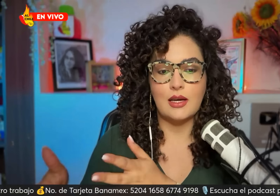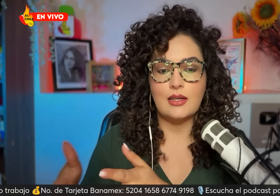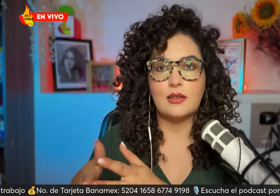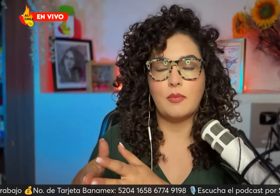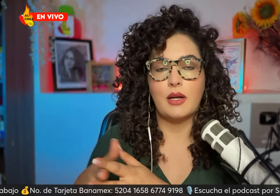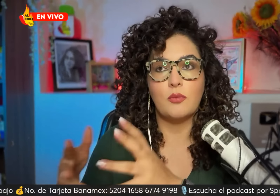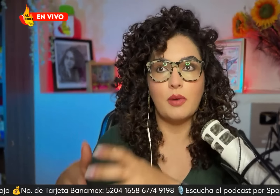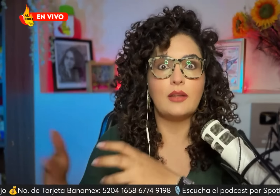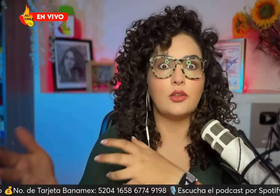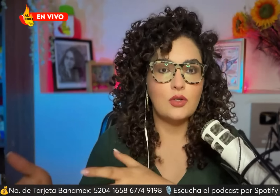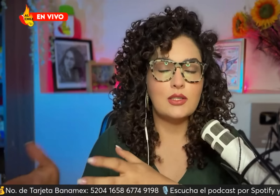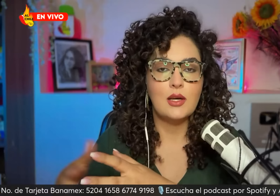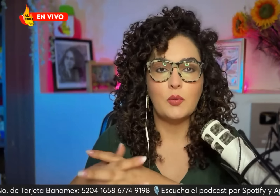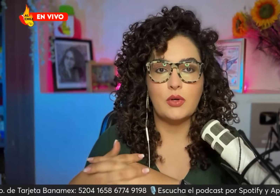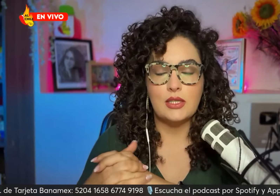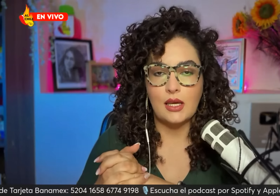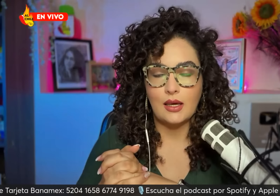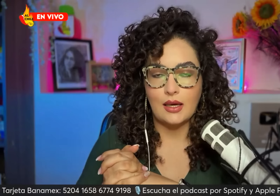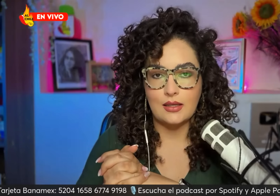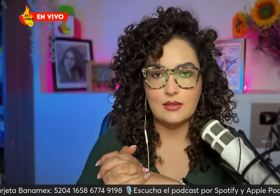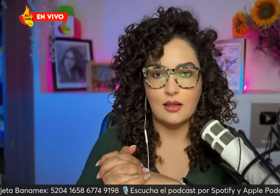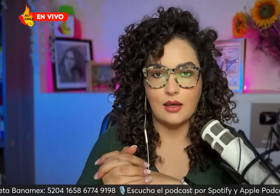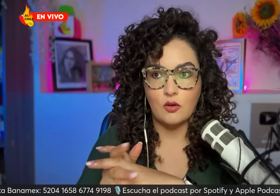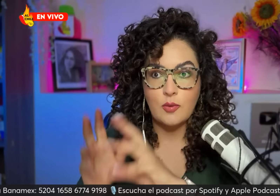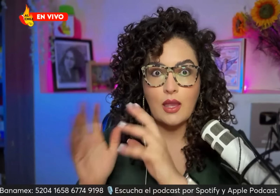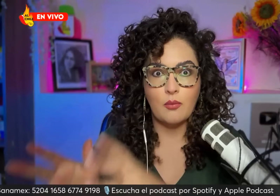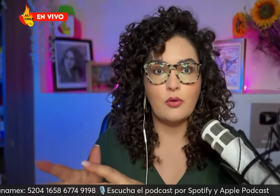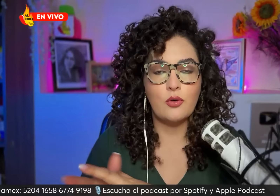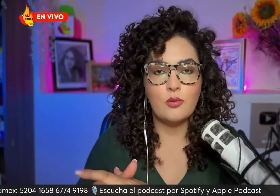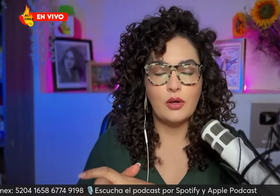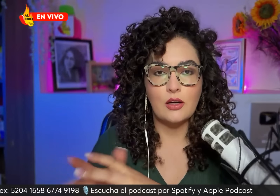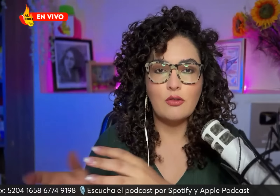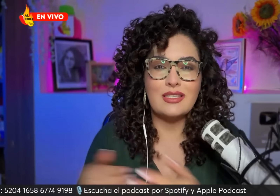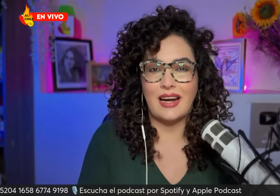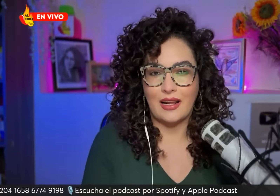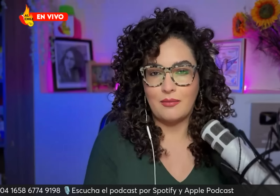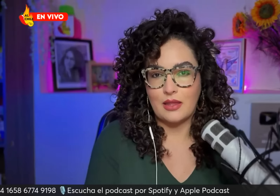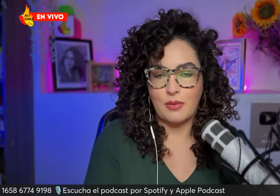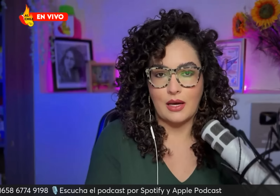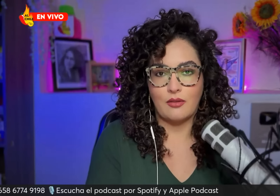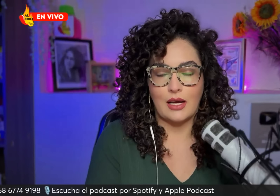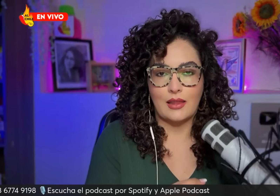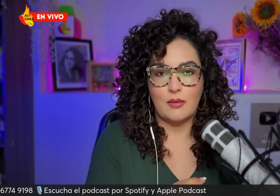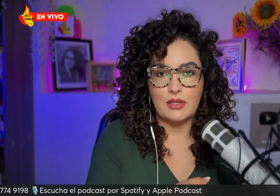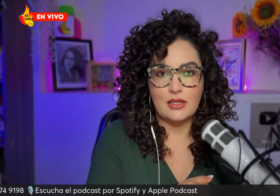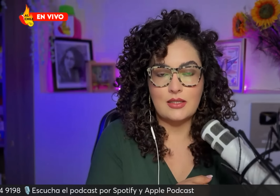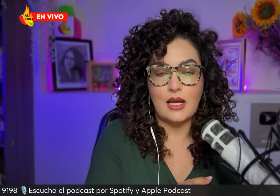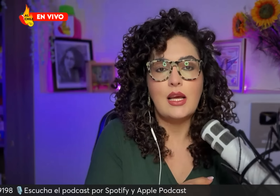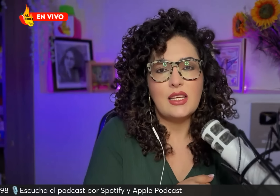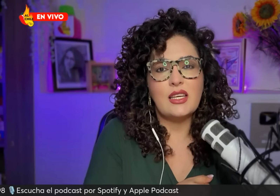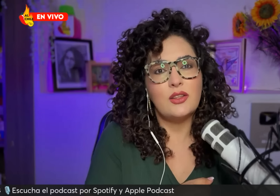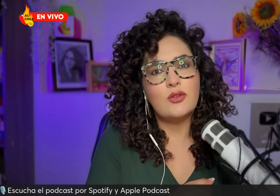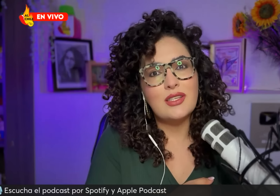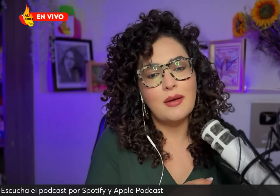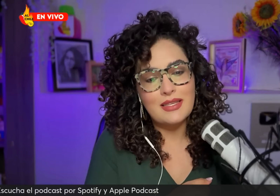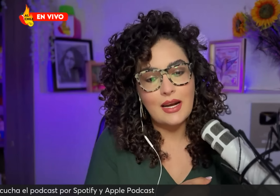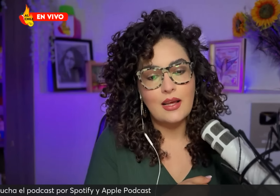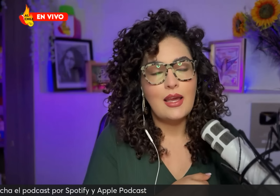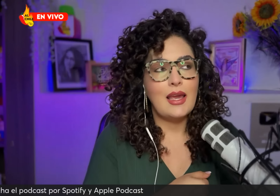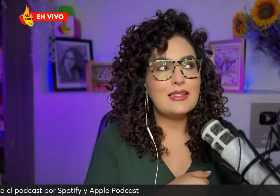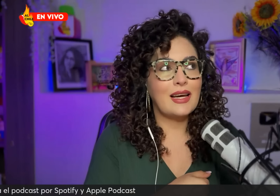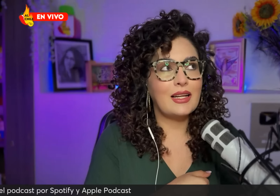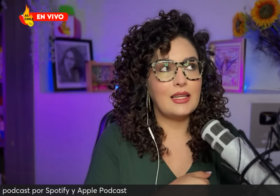que se haga esta separación para entonces, pues sí, que ellos vayan por un rumbo y que no esté realmente pegado a la agenda presidencial y entonces